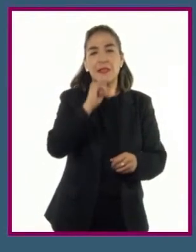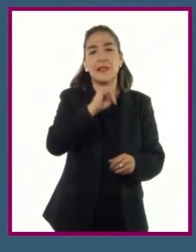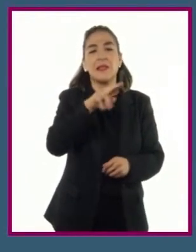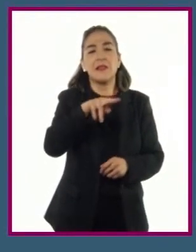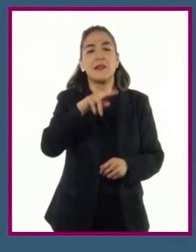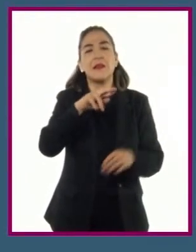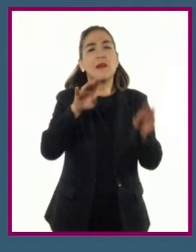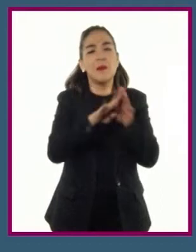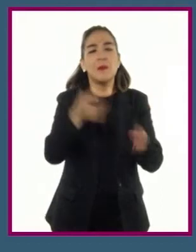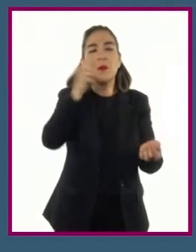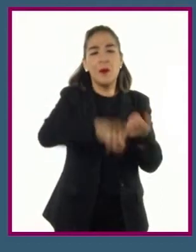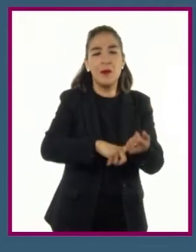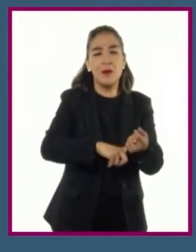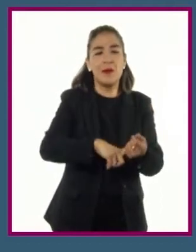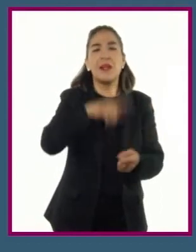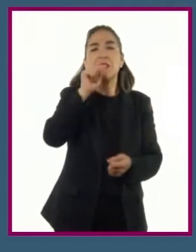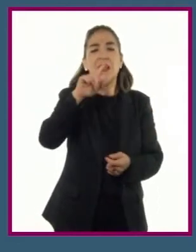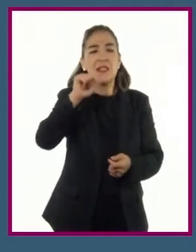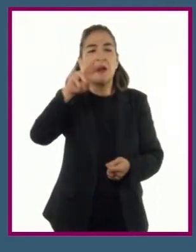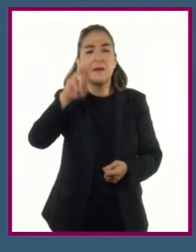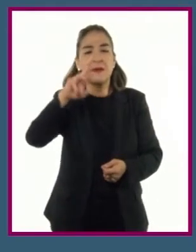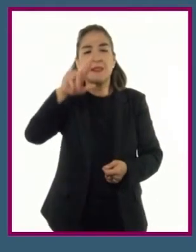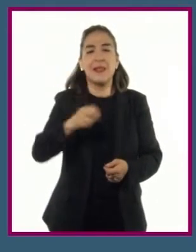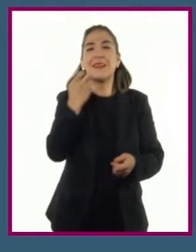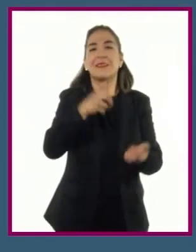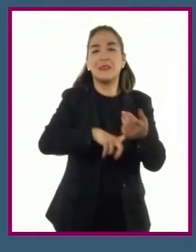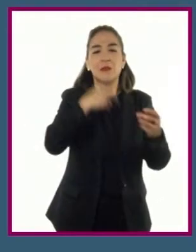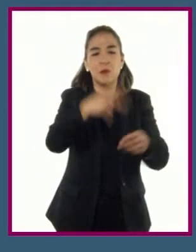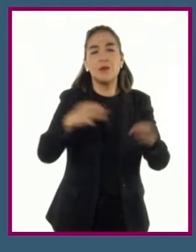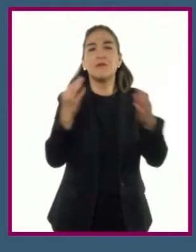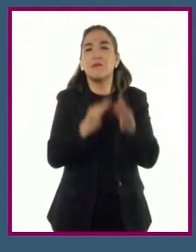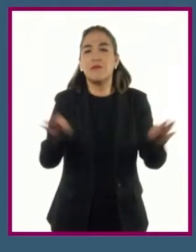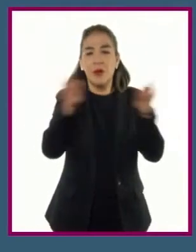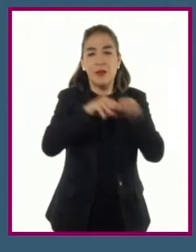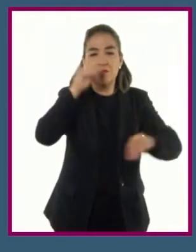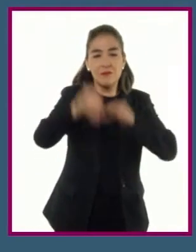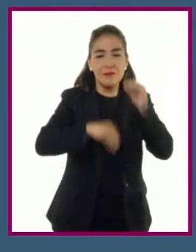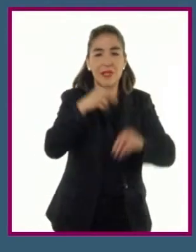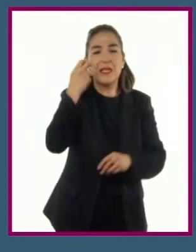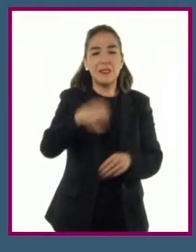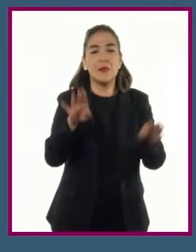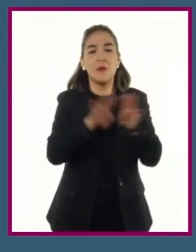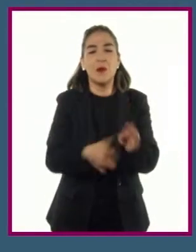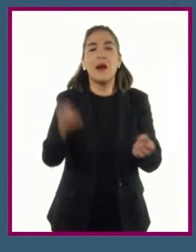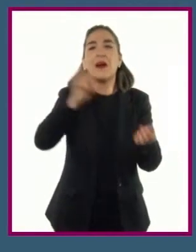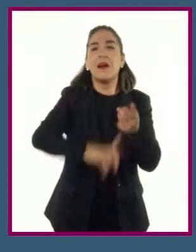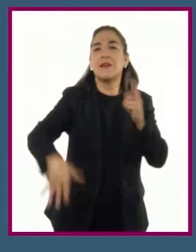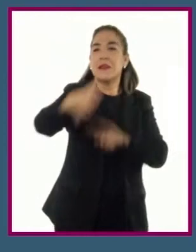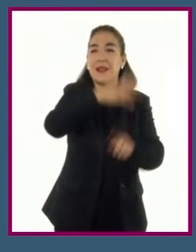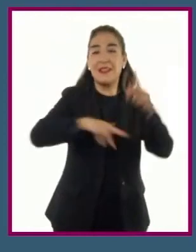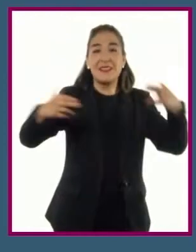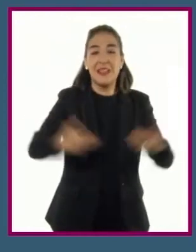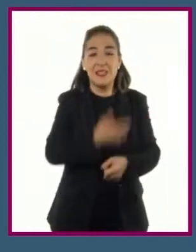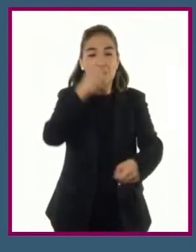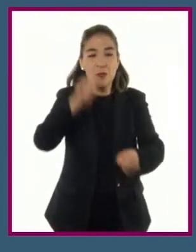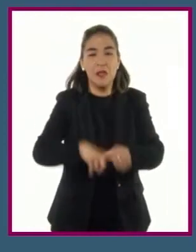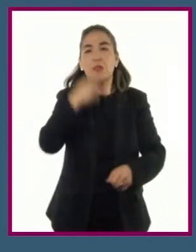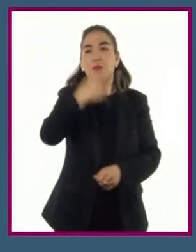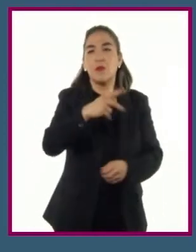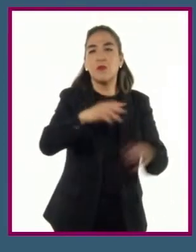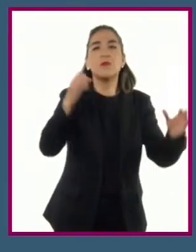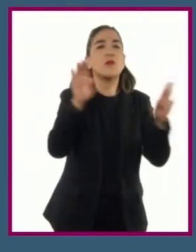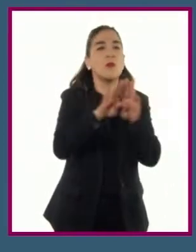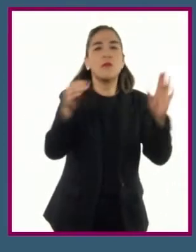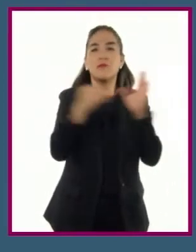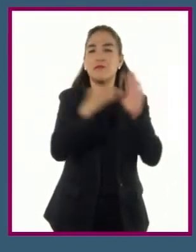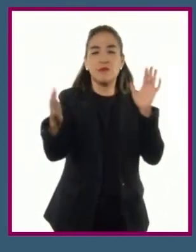es considerada como primera técnica artesanal mexicana inscrita, primera inscripción binacional de México y primera